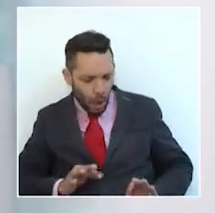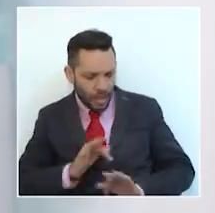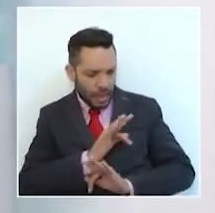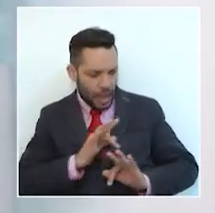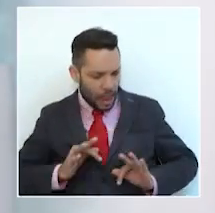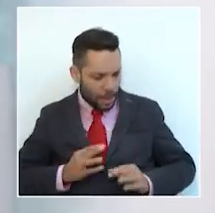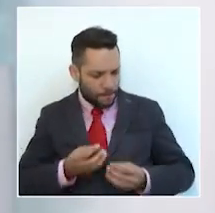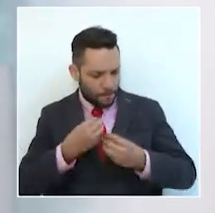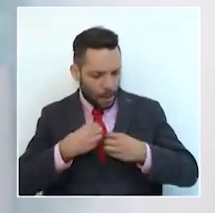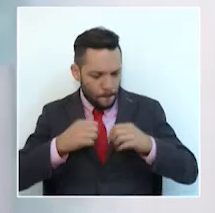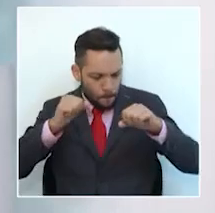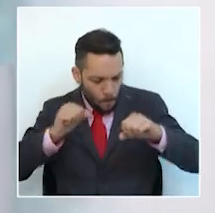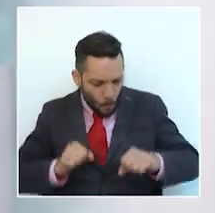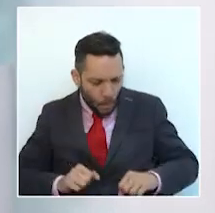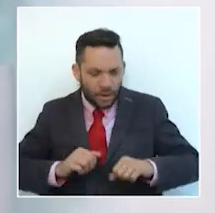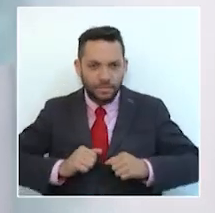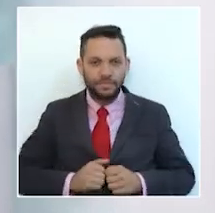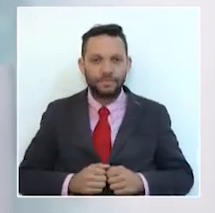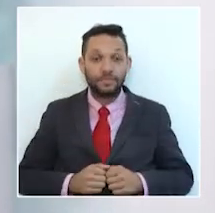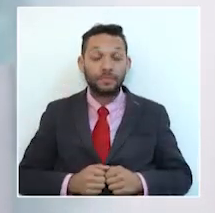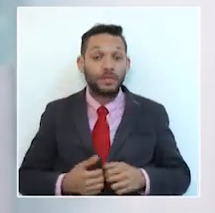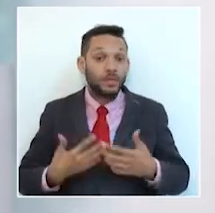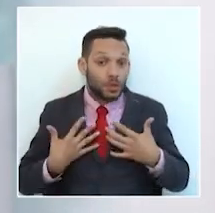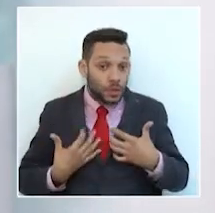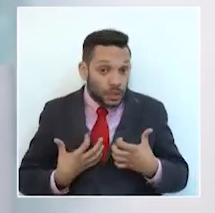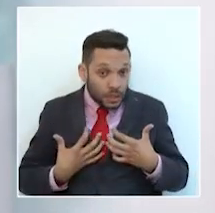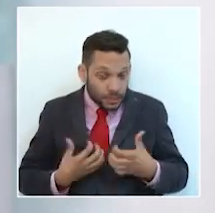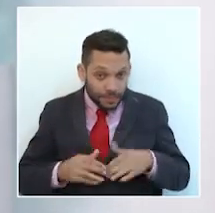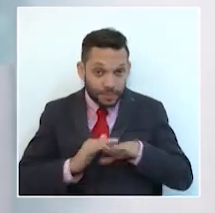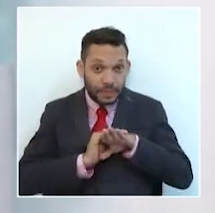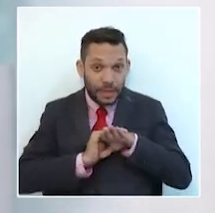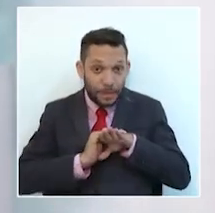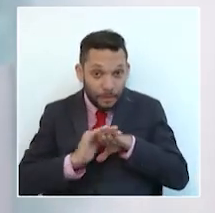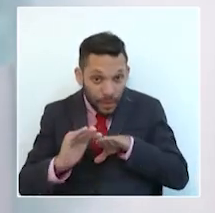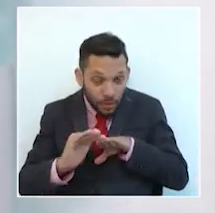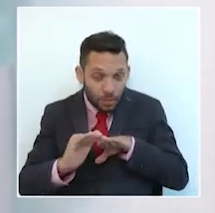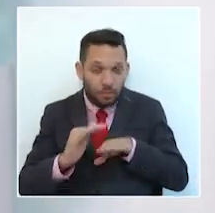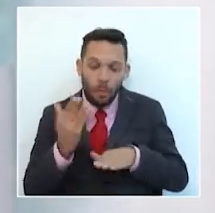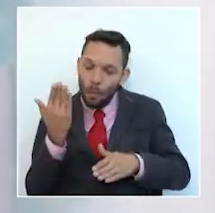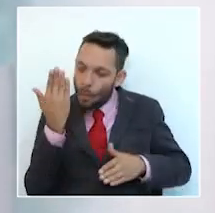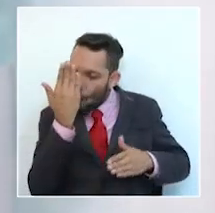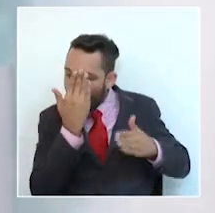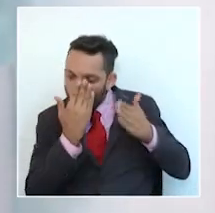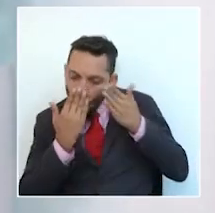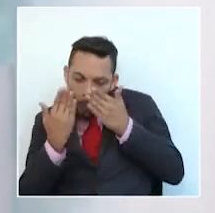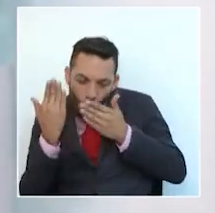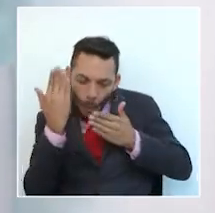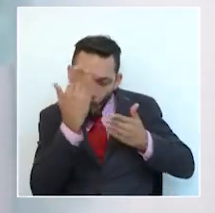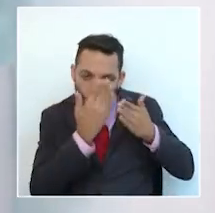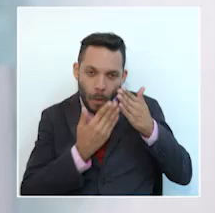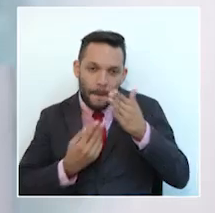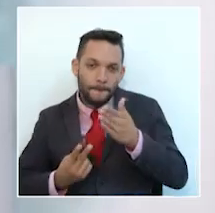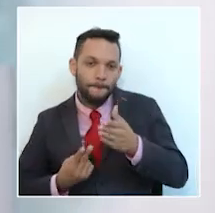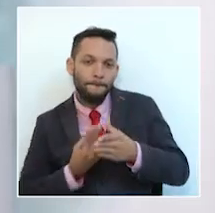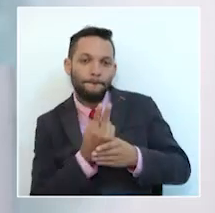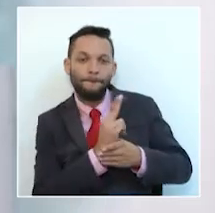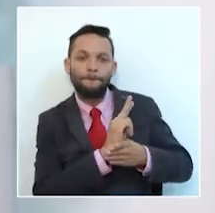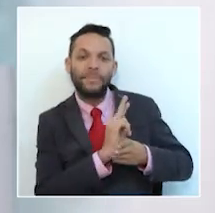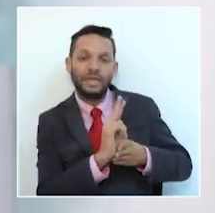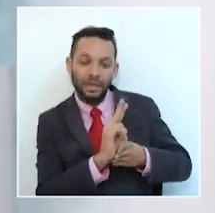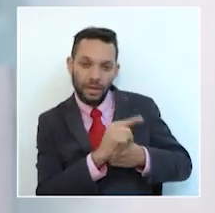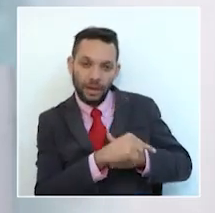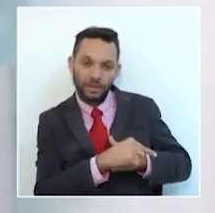en distintas patologías yo les invito a que a que prueben los productos termales que hay en villamaría naturales